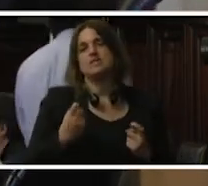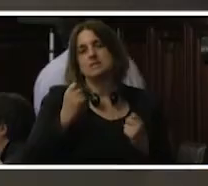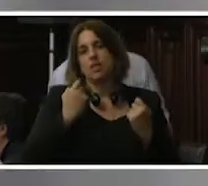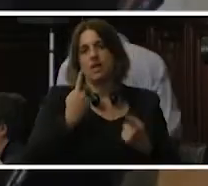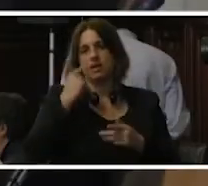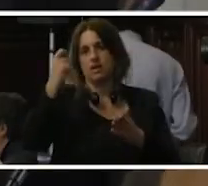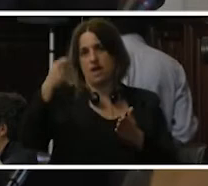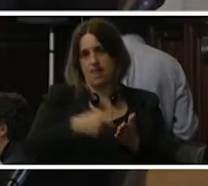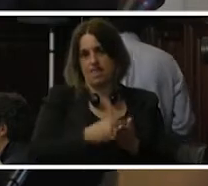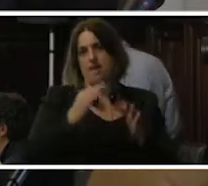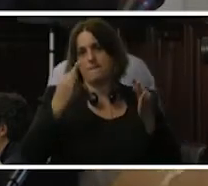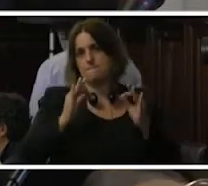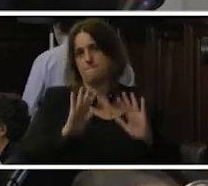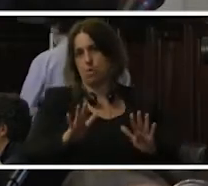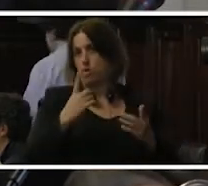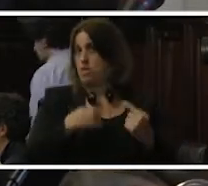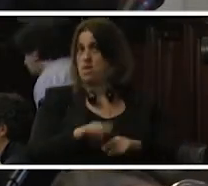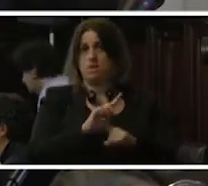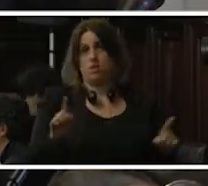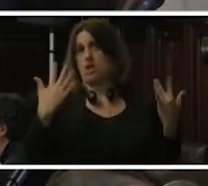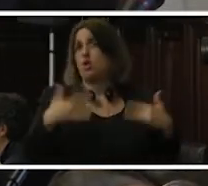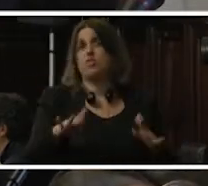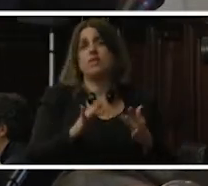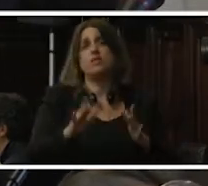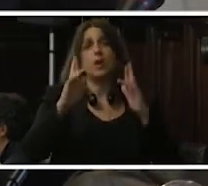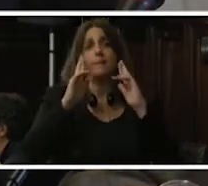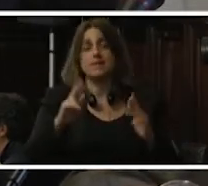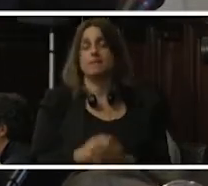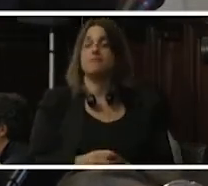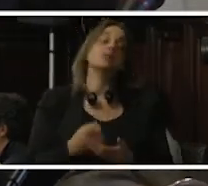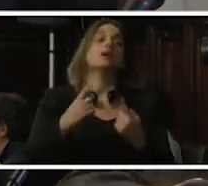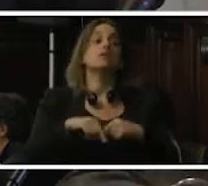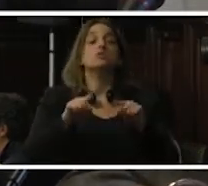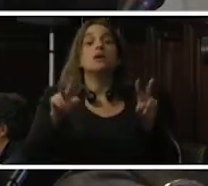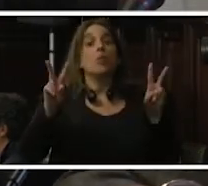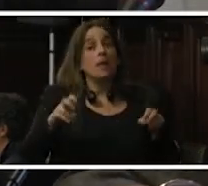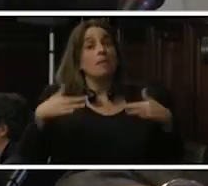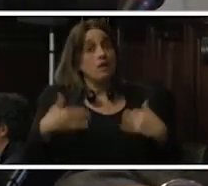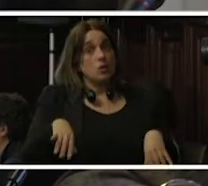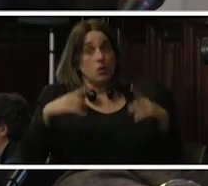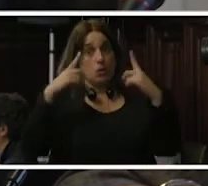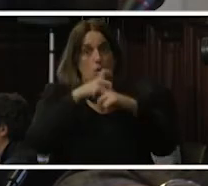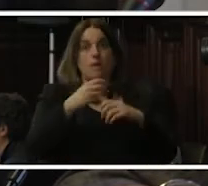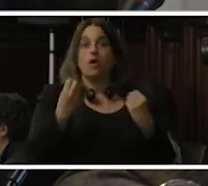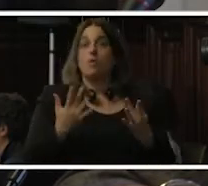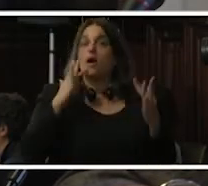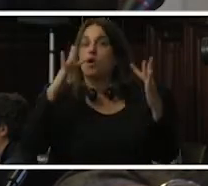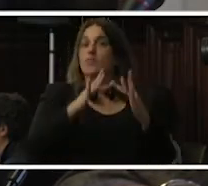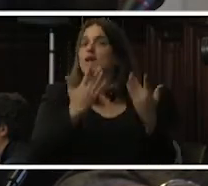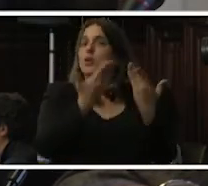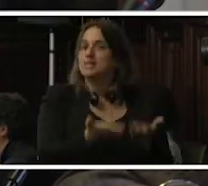la autodeterminación de no contacto. Y claro, es complejo también el tema, como se ha señalado aquí, donde hay un contacto